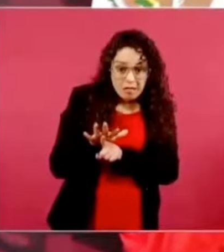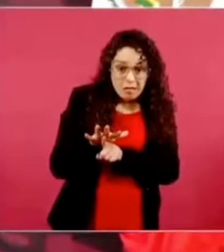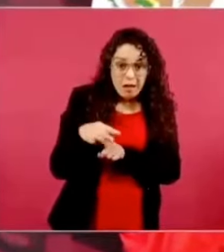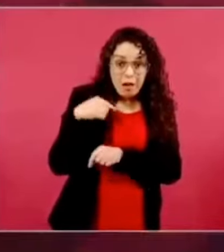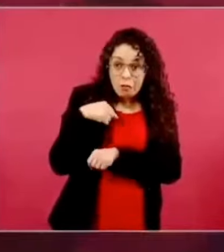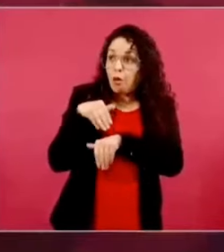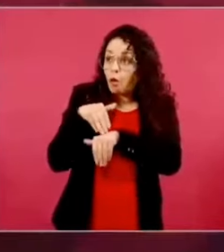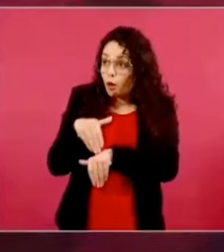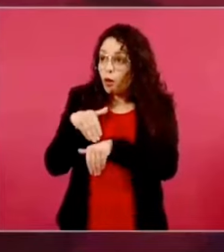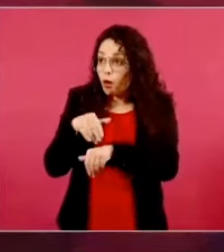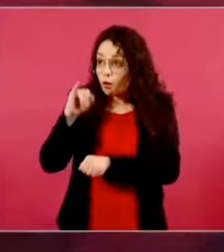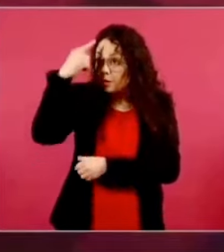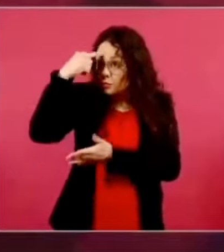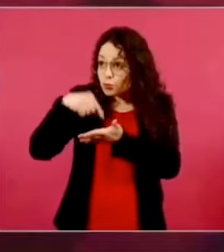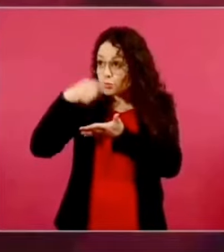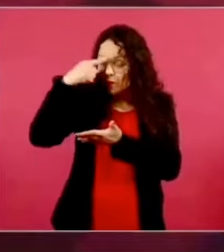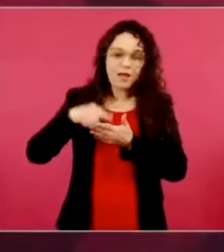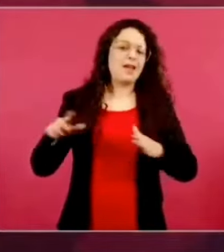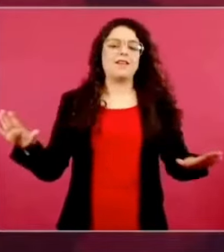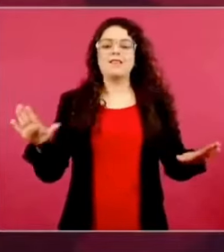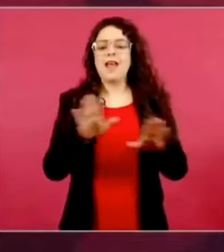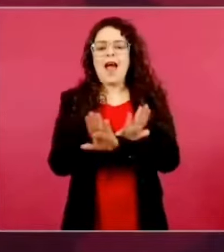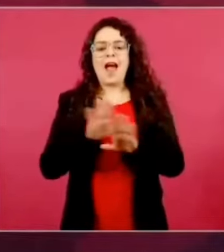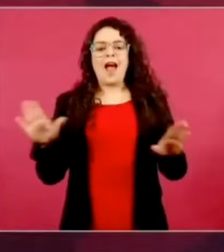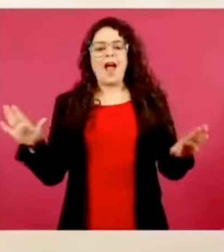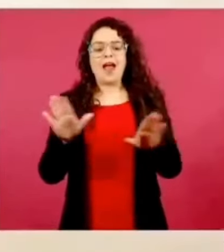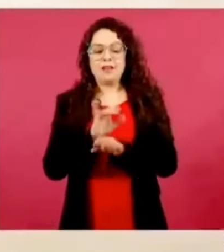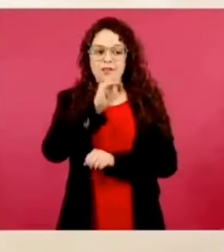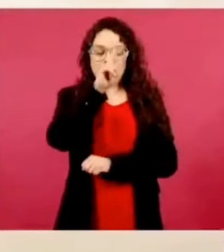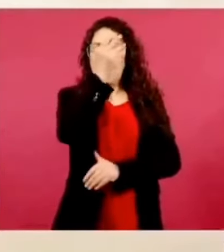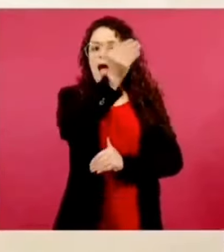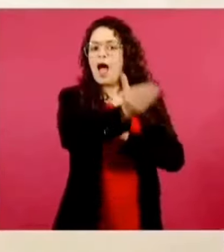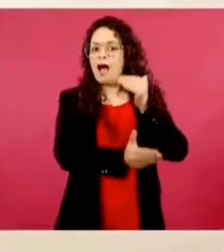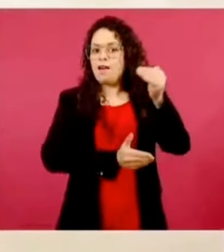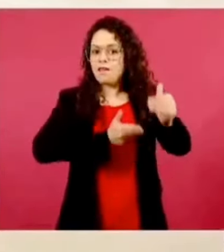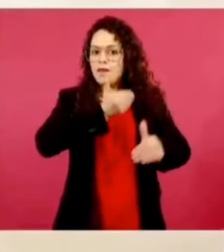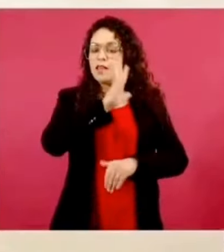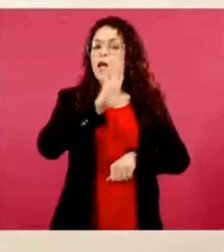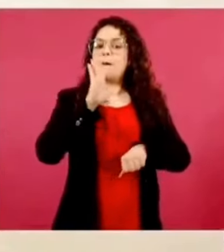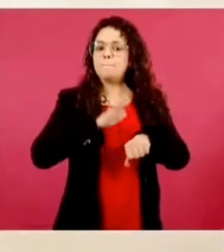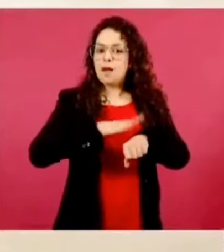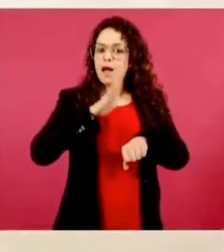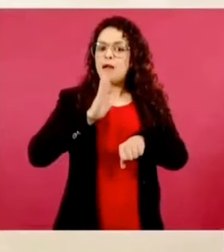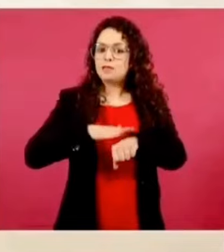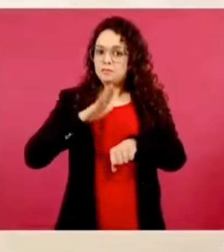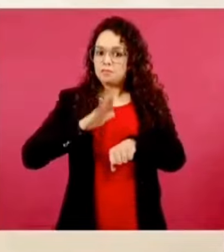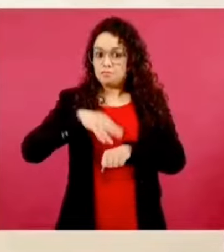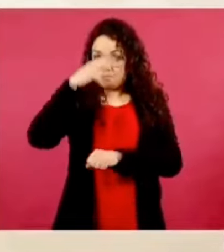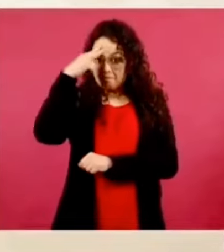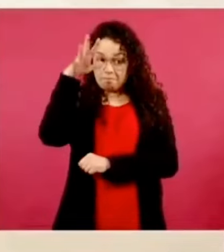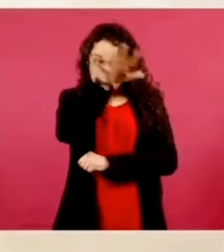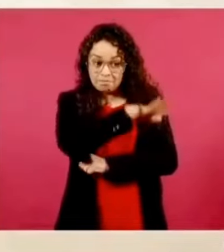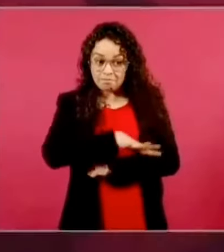estamos avanzando, es en lo que más hemos avanzado. El pueblo de México es de los más